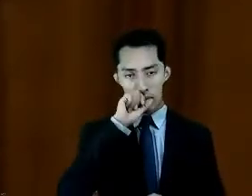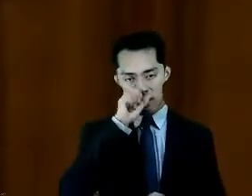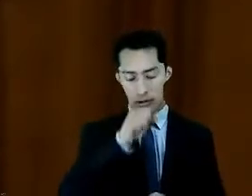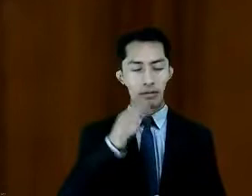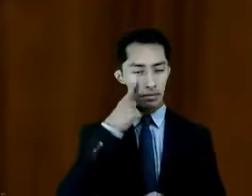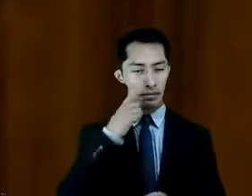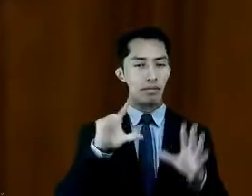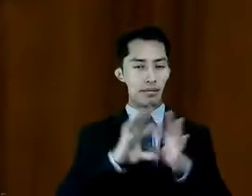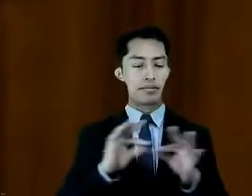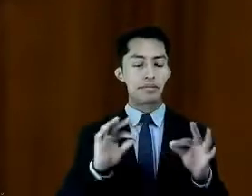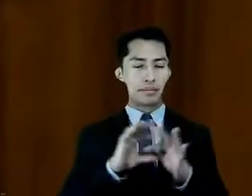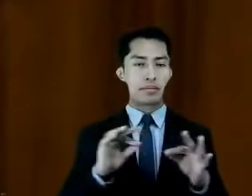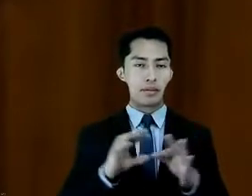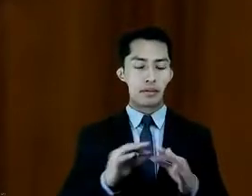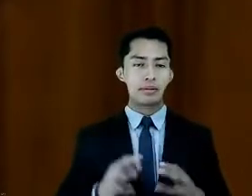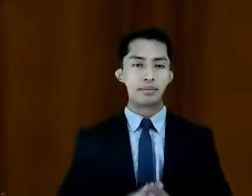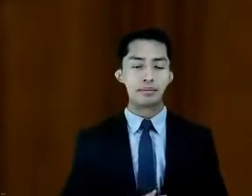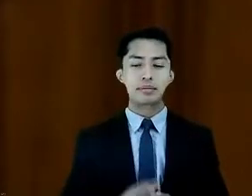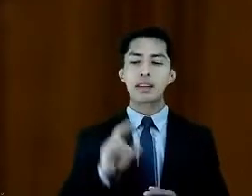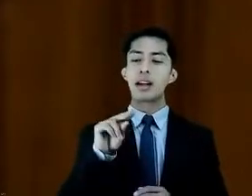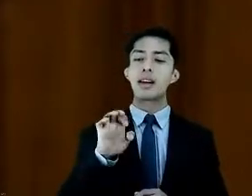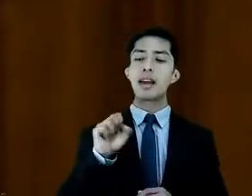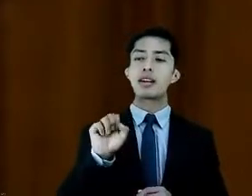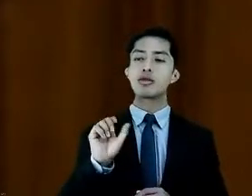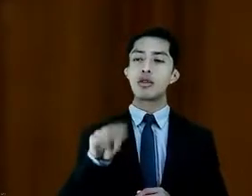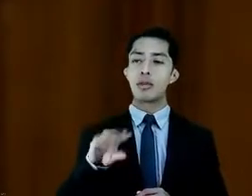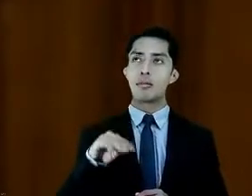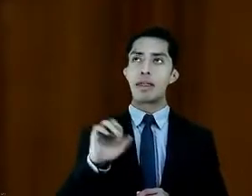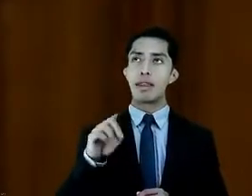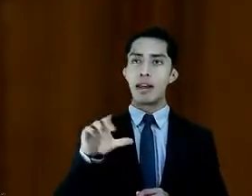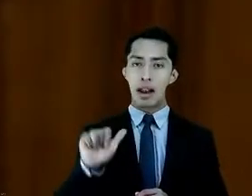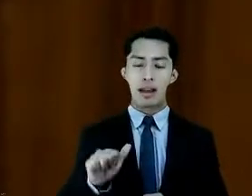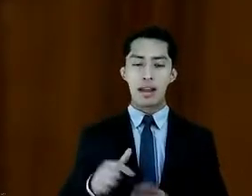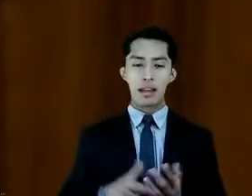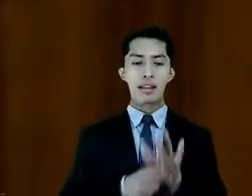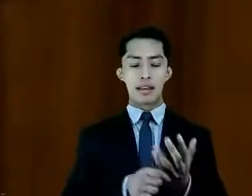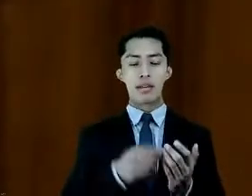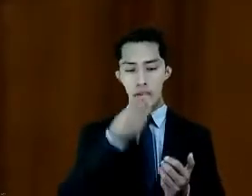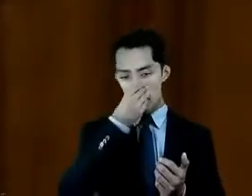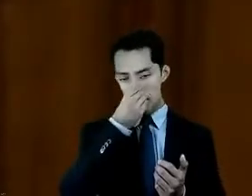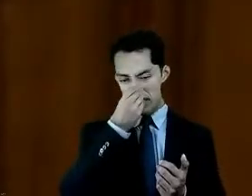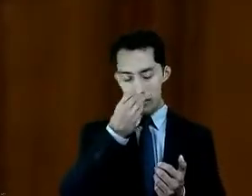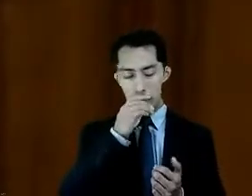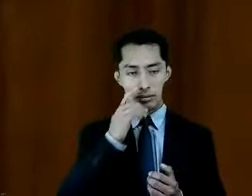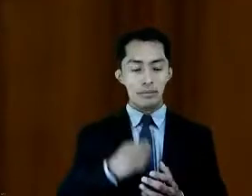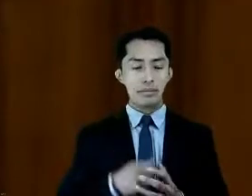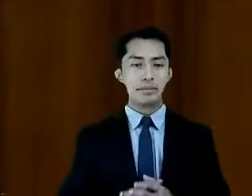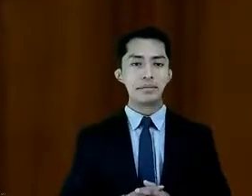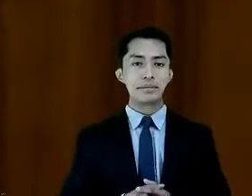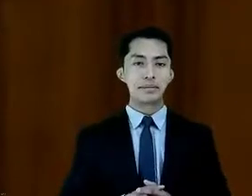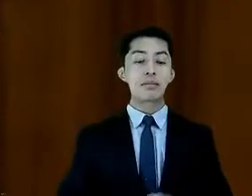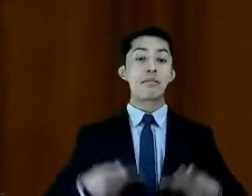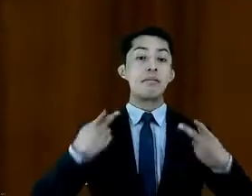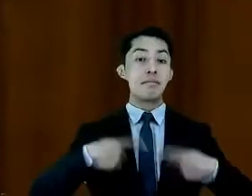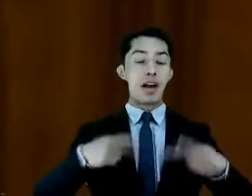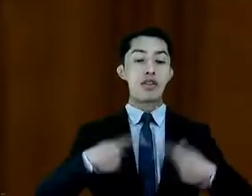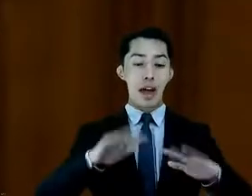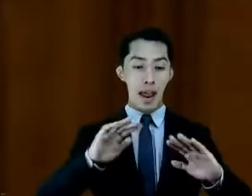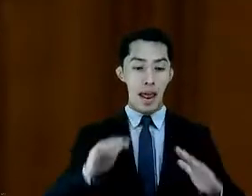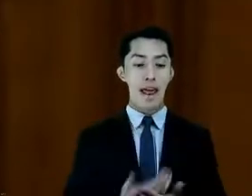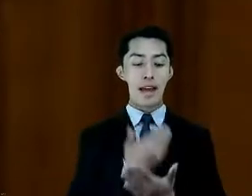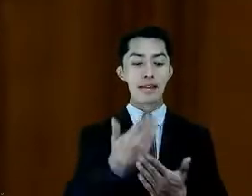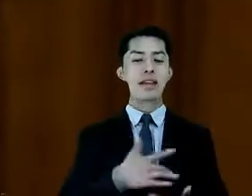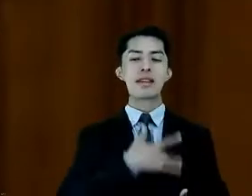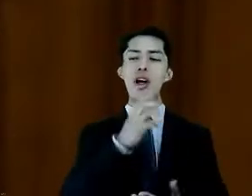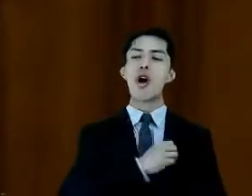miren, Nelson Mandela dijo: nadie nace odiando a